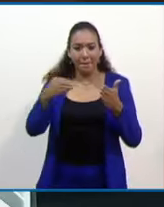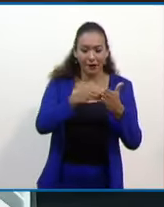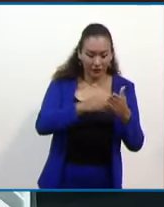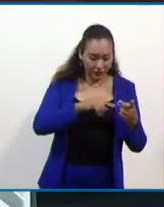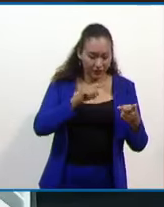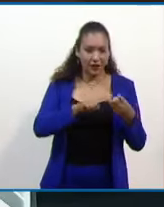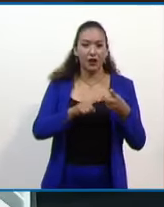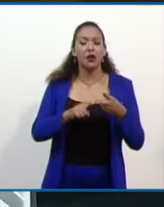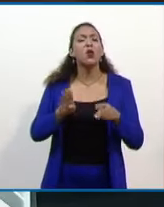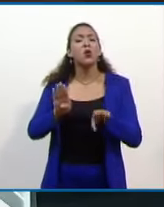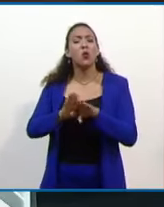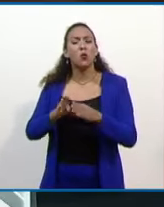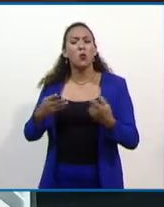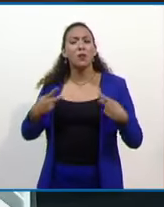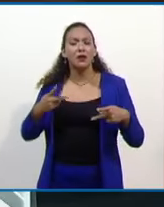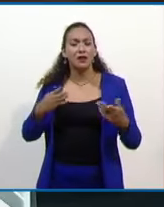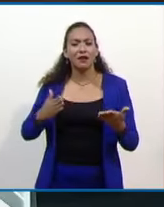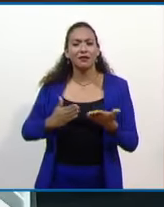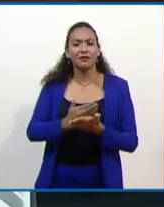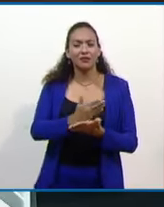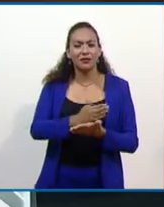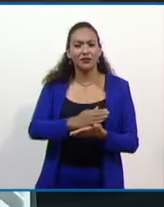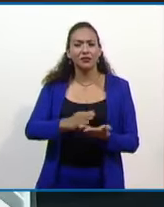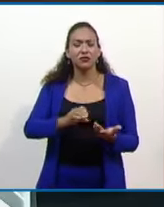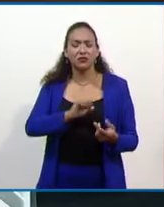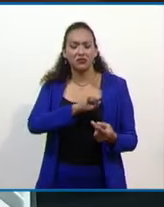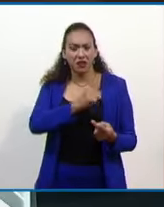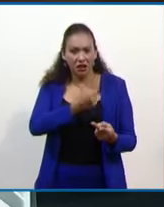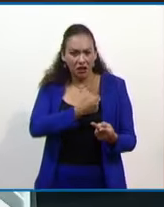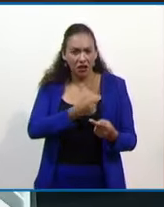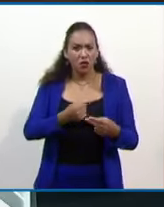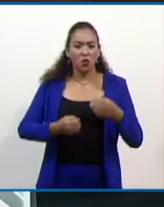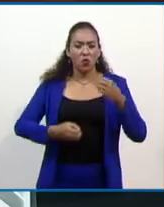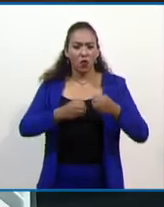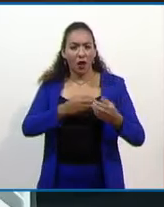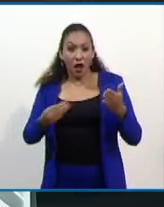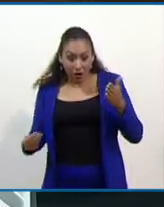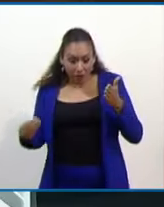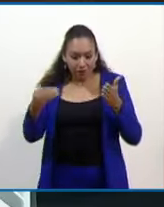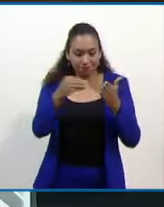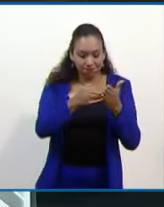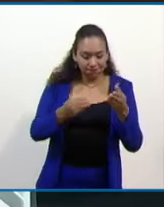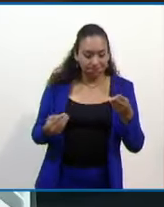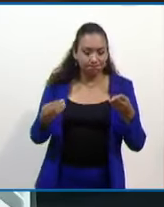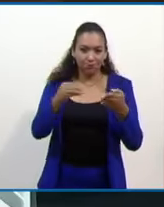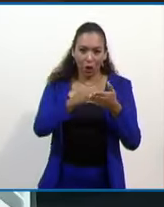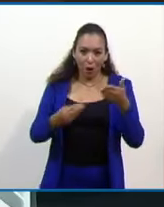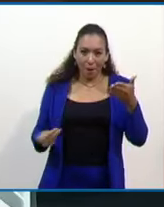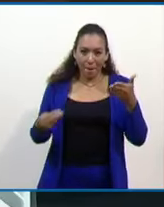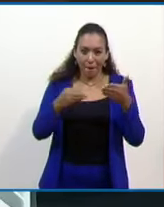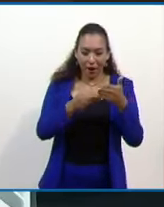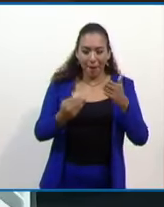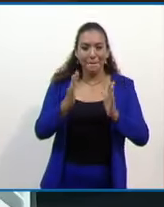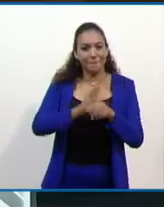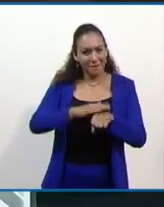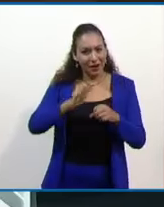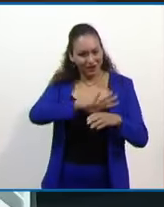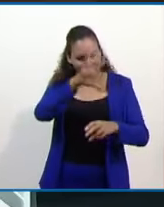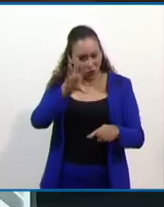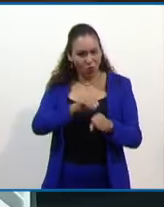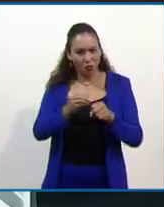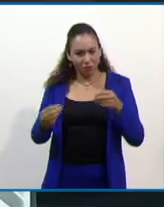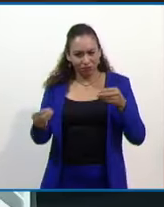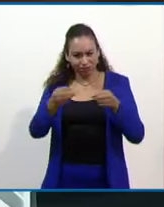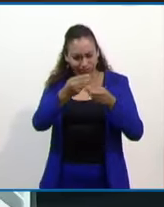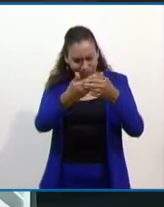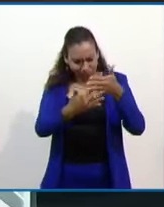a un mayor acceso a la justicia, a una más amplia y mejor tutela judicial, a un conjunto de instituciones jurisdiccionales, sí, que